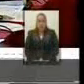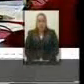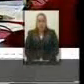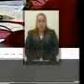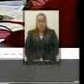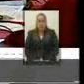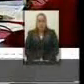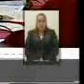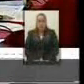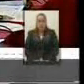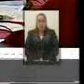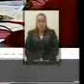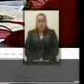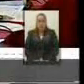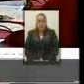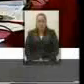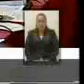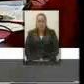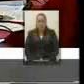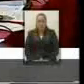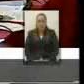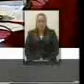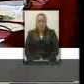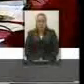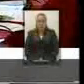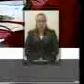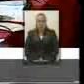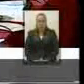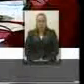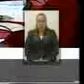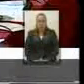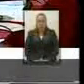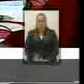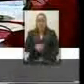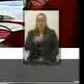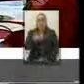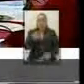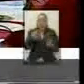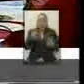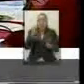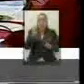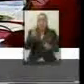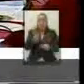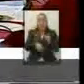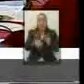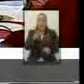presidente, que el precio internacional era $117 y ellos vendían en